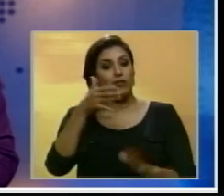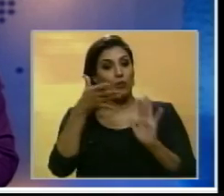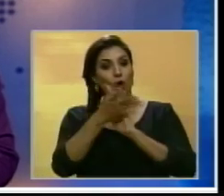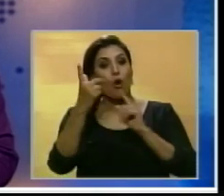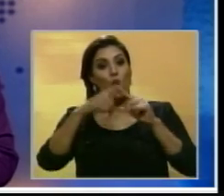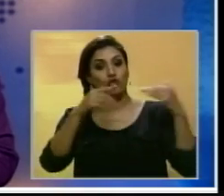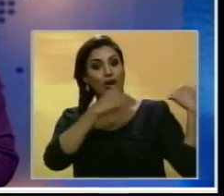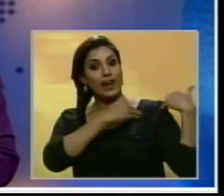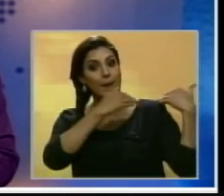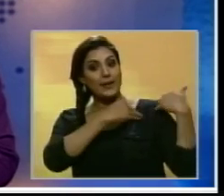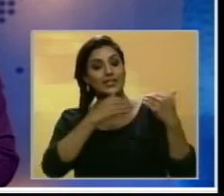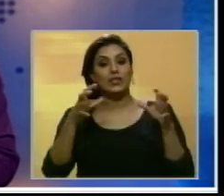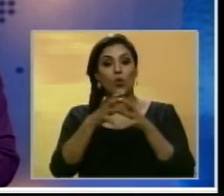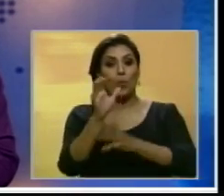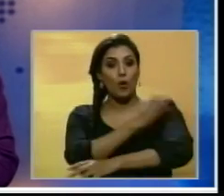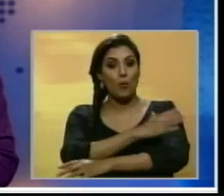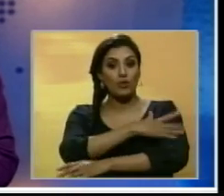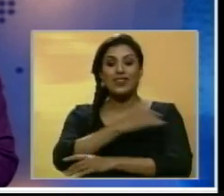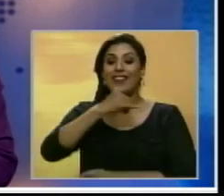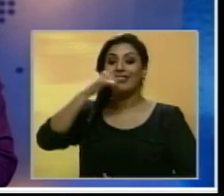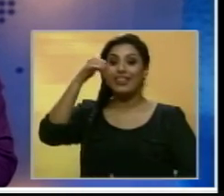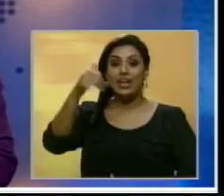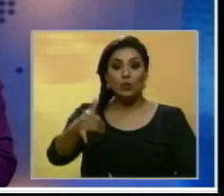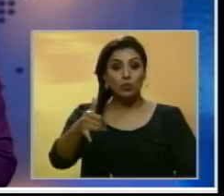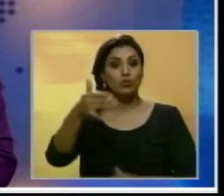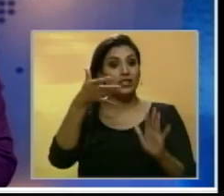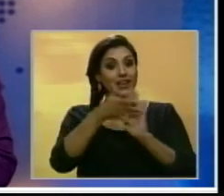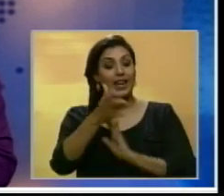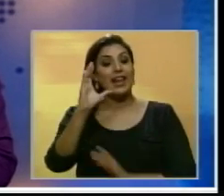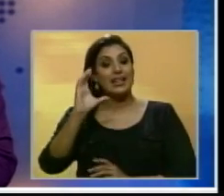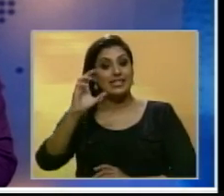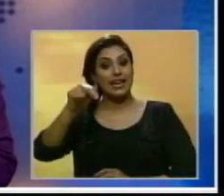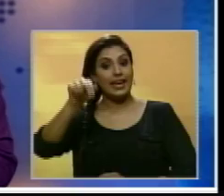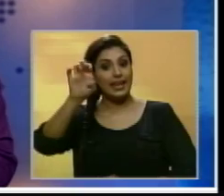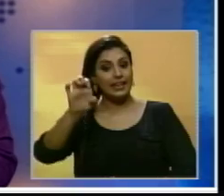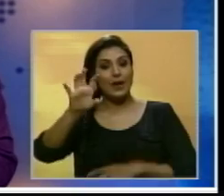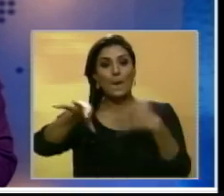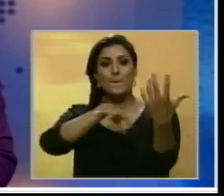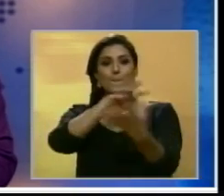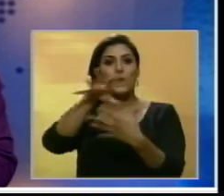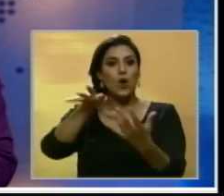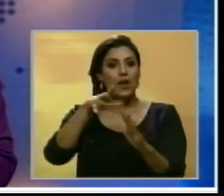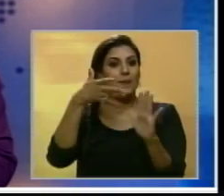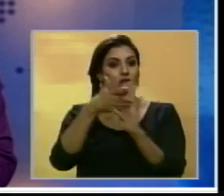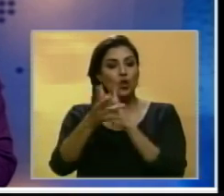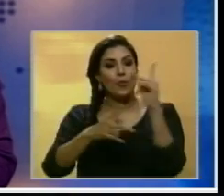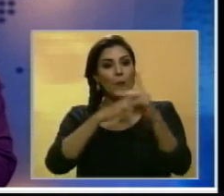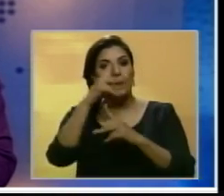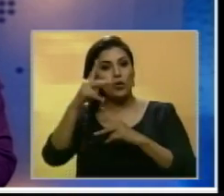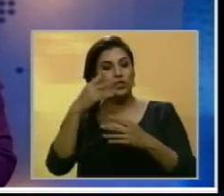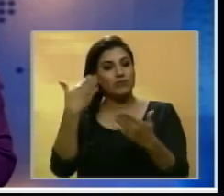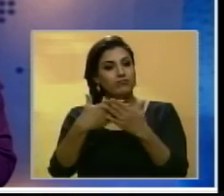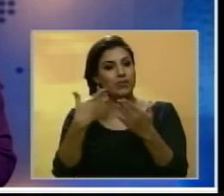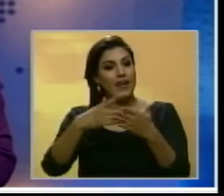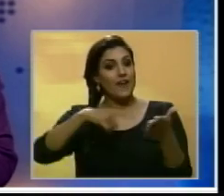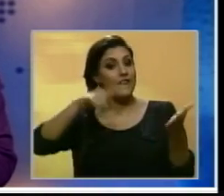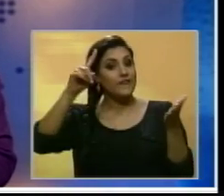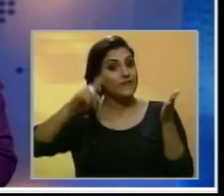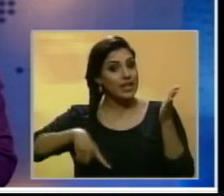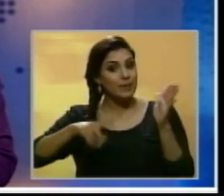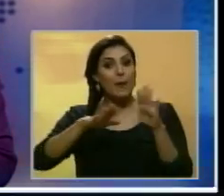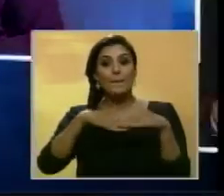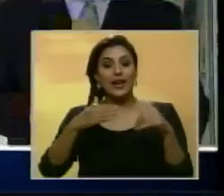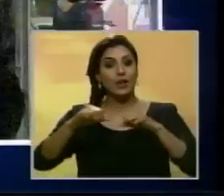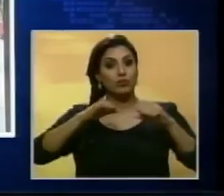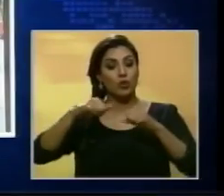a otros representantes de la oposición, denuncian ante el Consejo Nacional Electoral irregularidades en el proceso de validación de las firmas